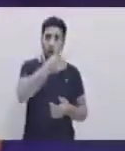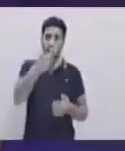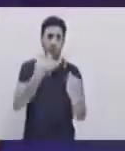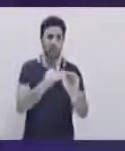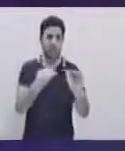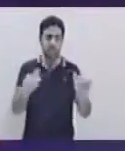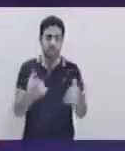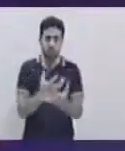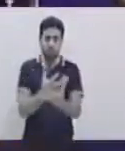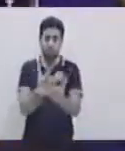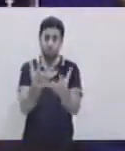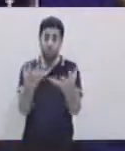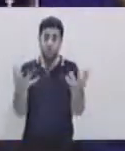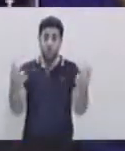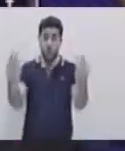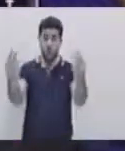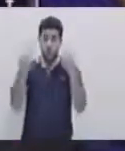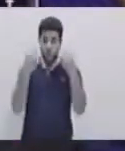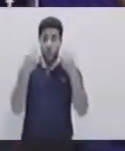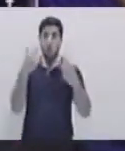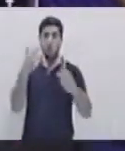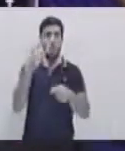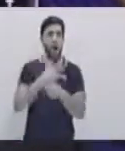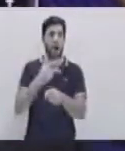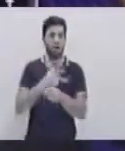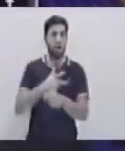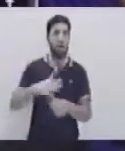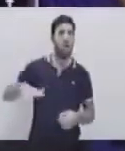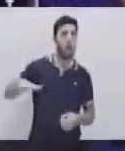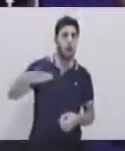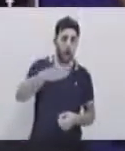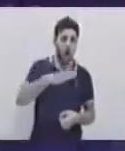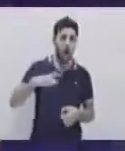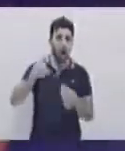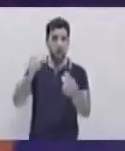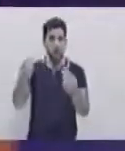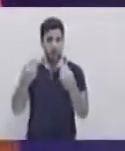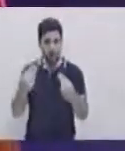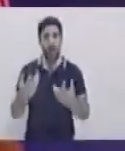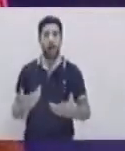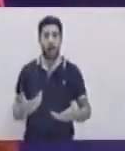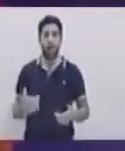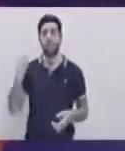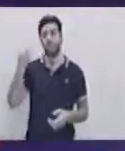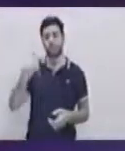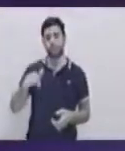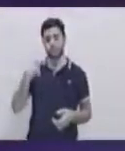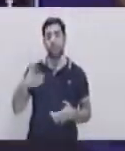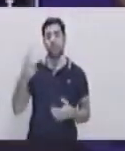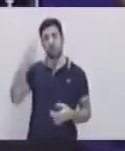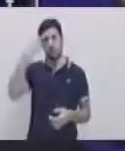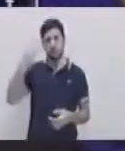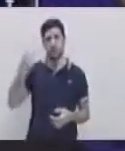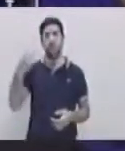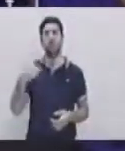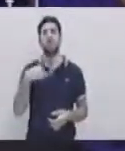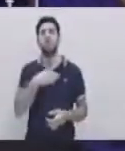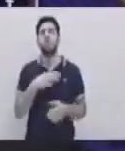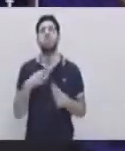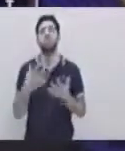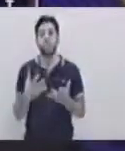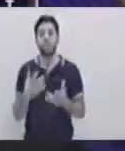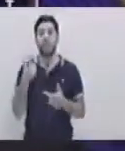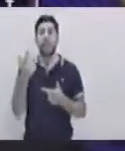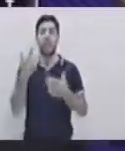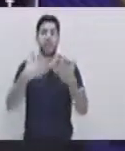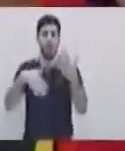están observando en todo nuestro país. Esto nos lleva a que el día de hoy vamos a